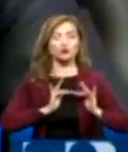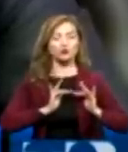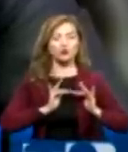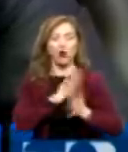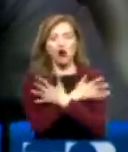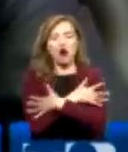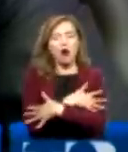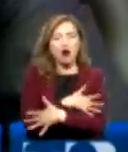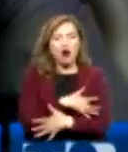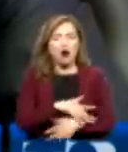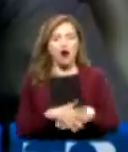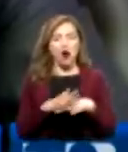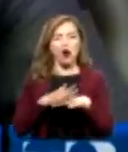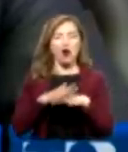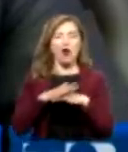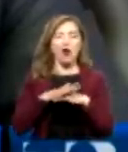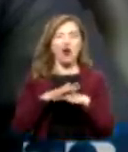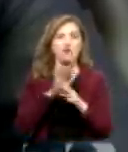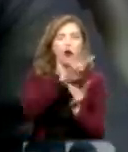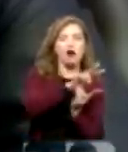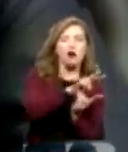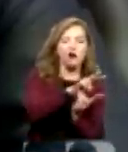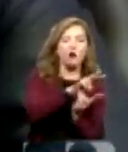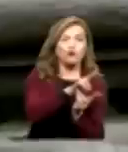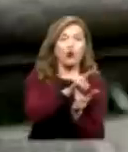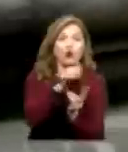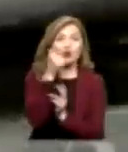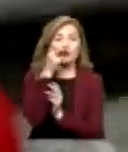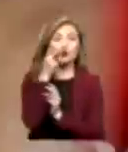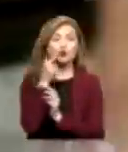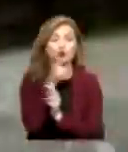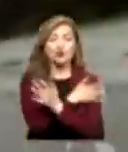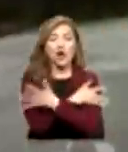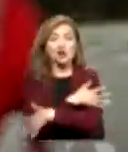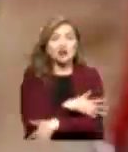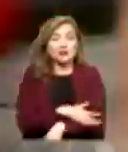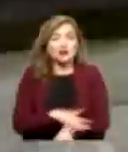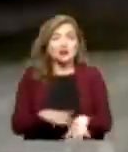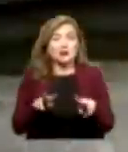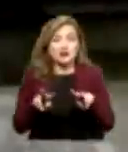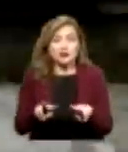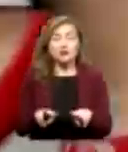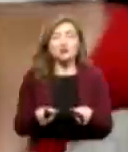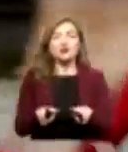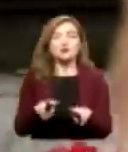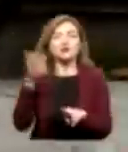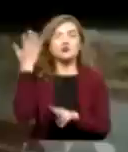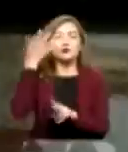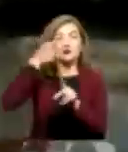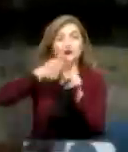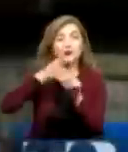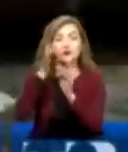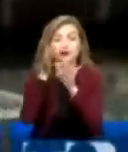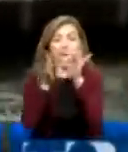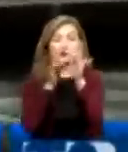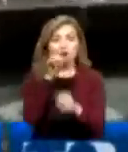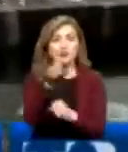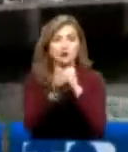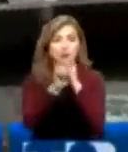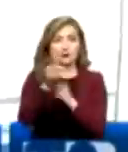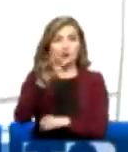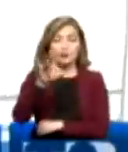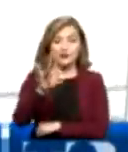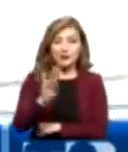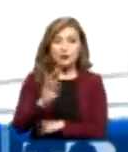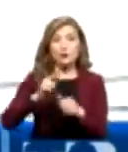carnalmente y estaba encima de ella. Y otro sujeto la topaba. El hecho ocurrió en abril de 2017. El primer año de